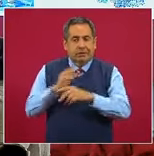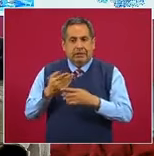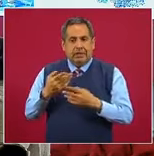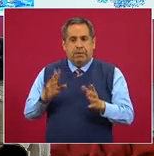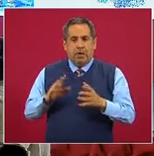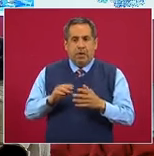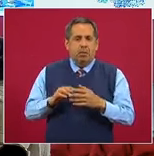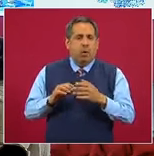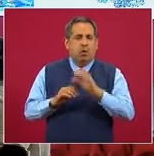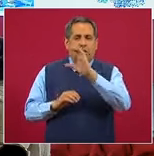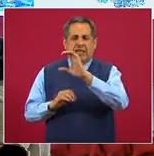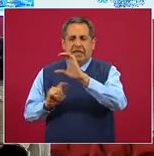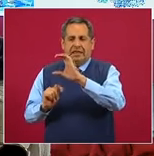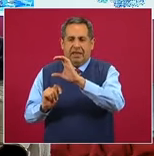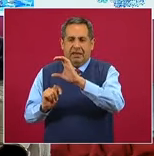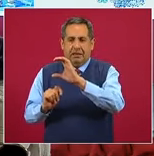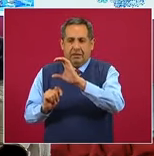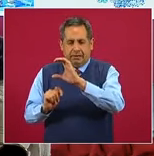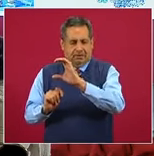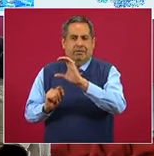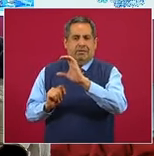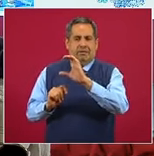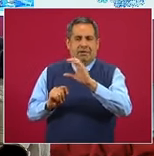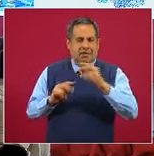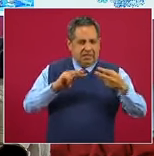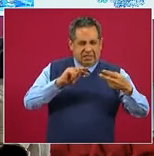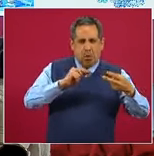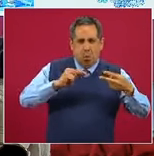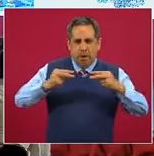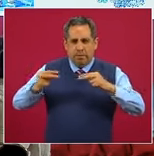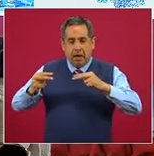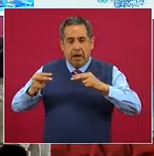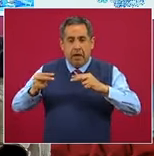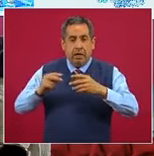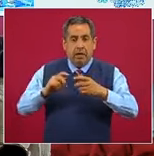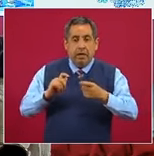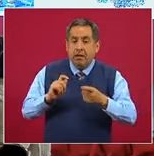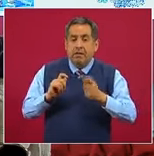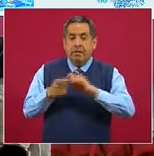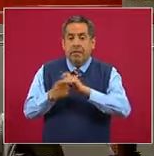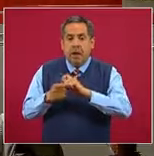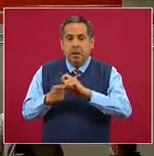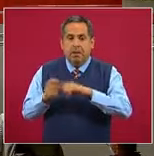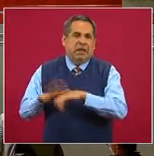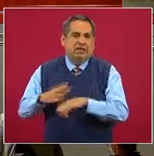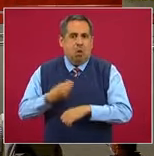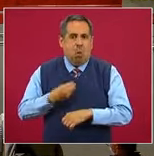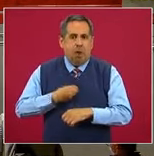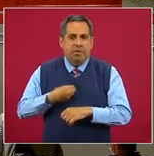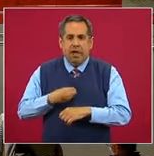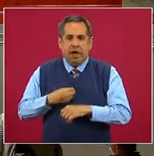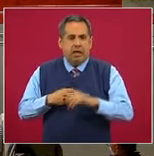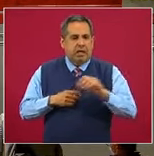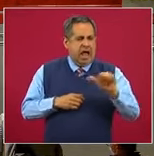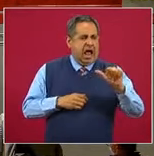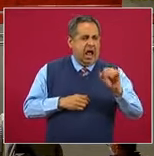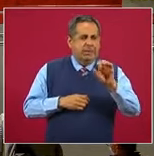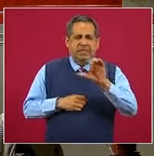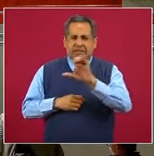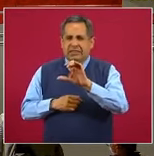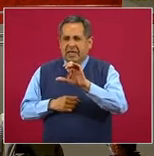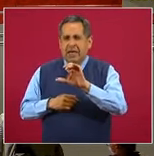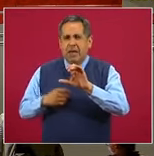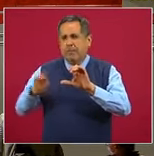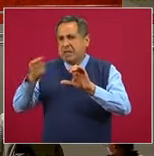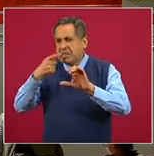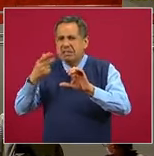C por una T en la secuencia del virus, para que este virus se convierta en resistente a algún medicamento. En este caso, a